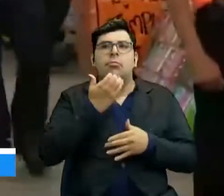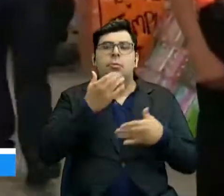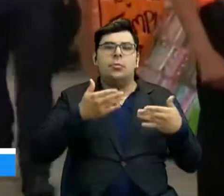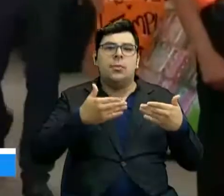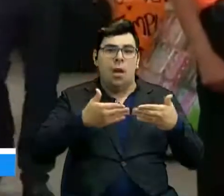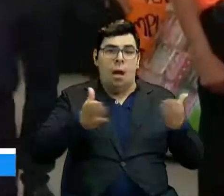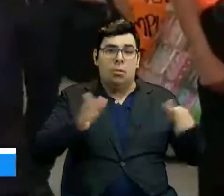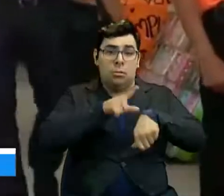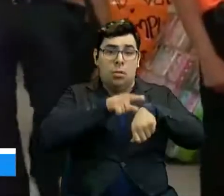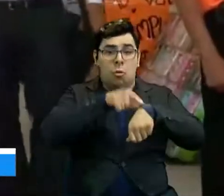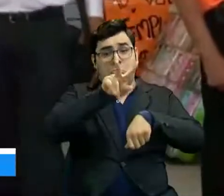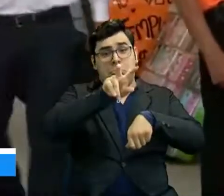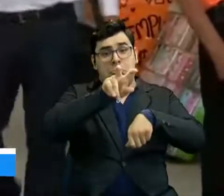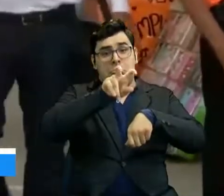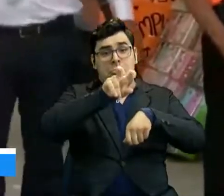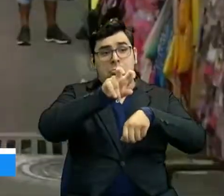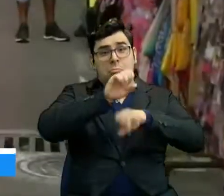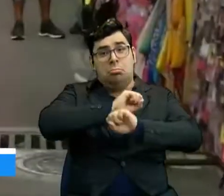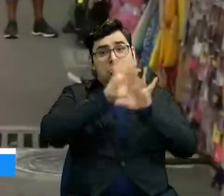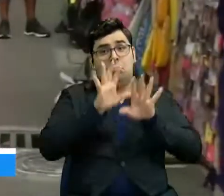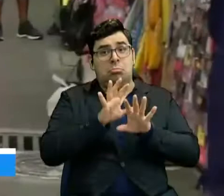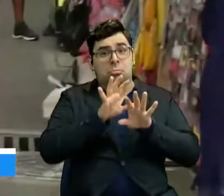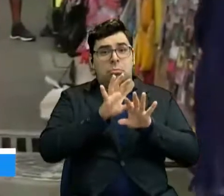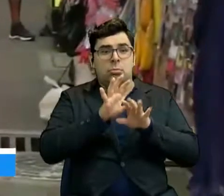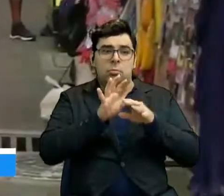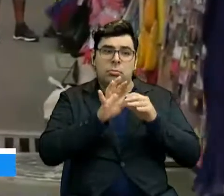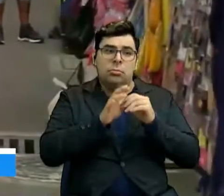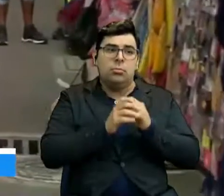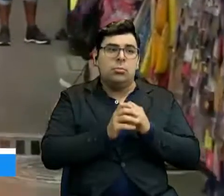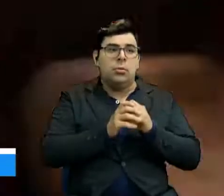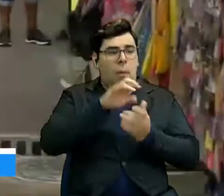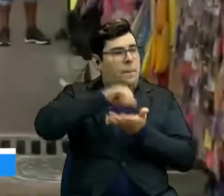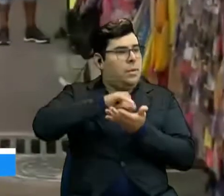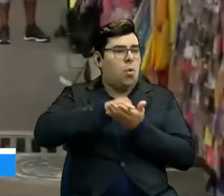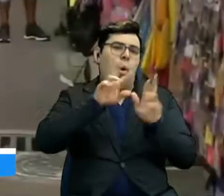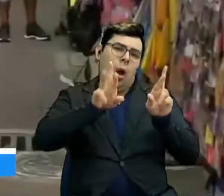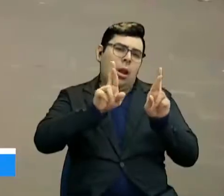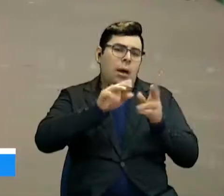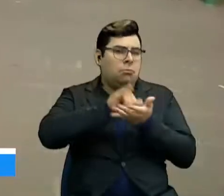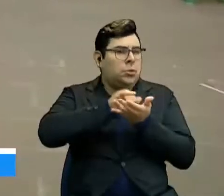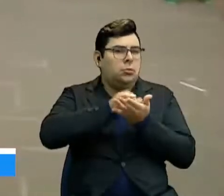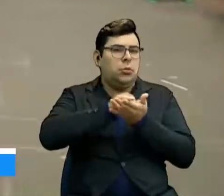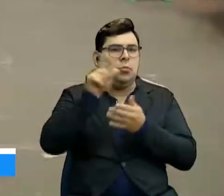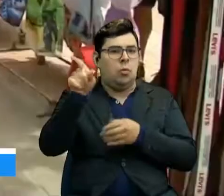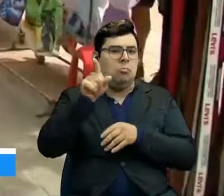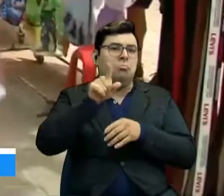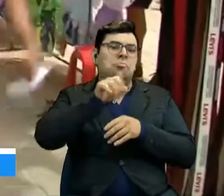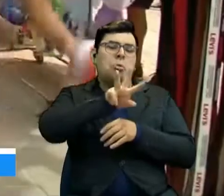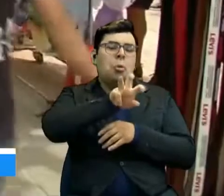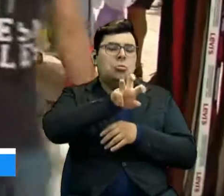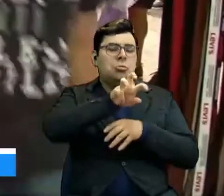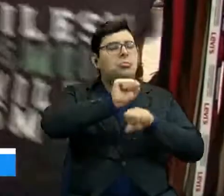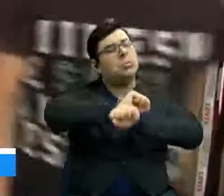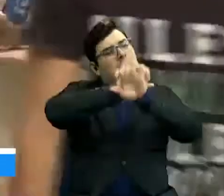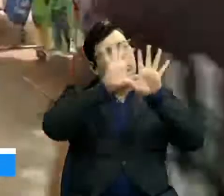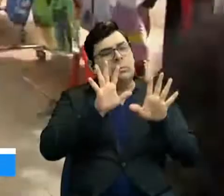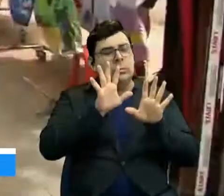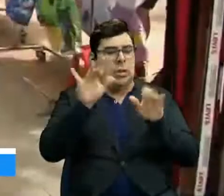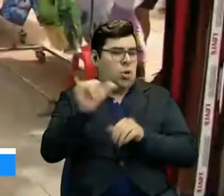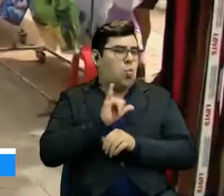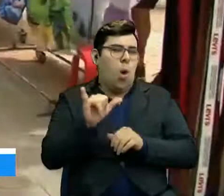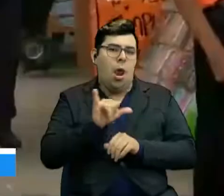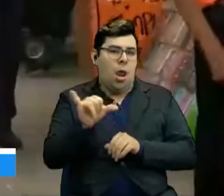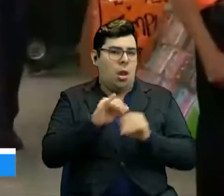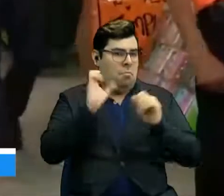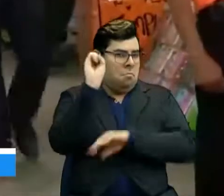mañana y queremos que quedemos iguales a los horarios que tienen los establecimientos bancarios y es de 8 de la mañana en adelante entonces la pregunta para nosotros